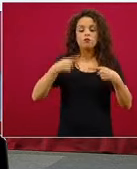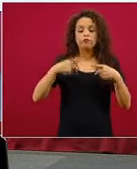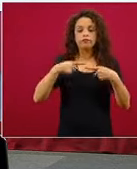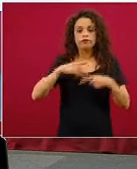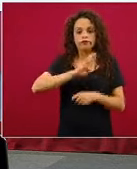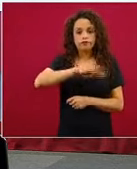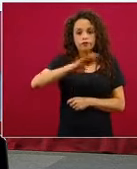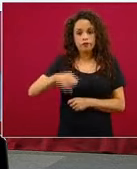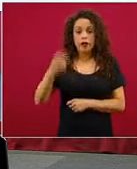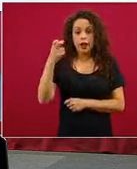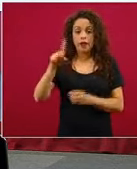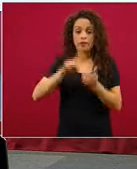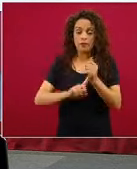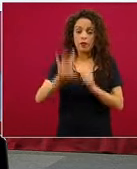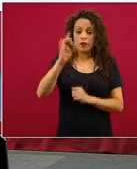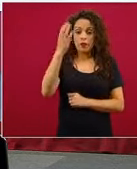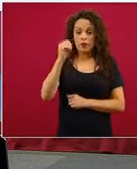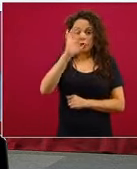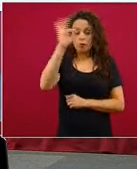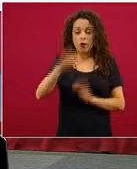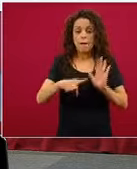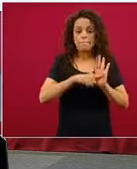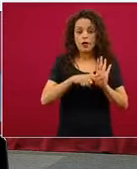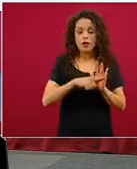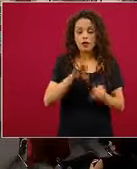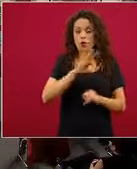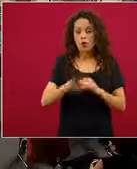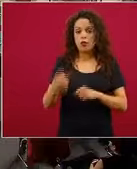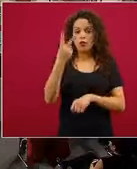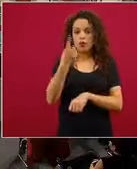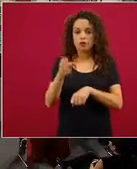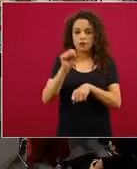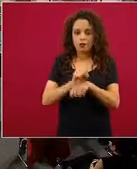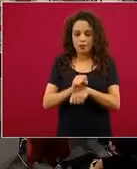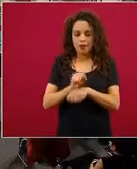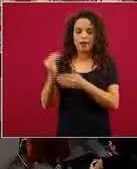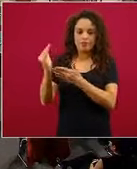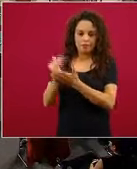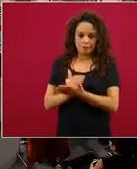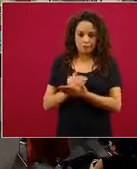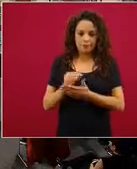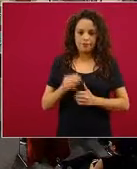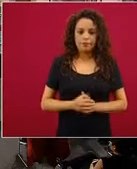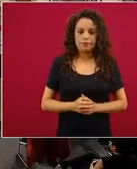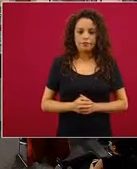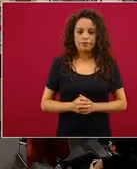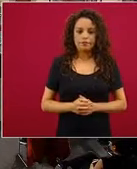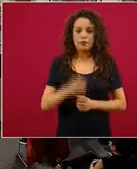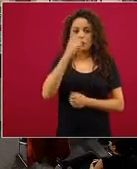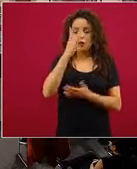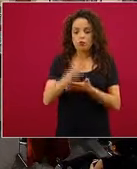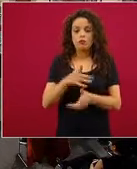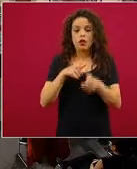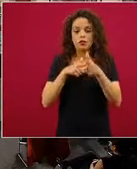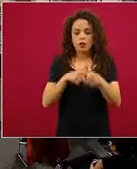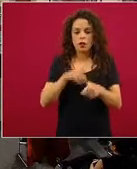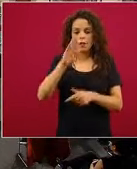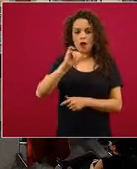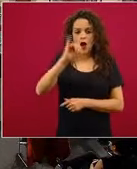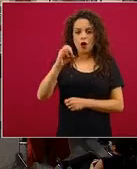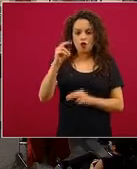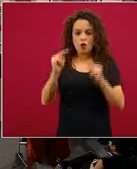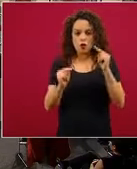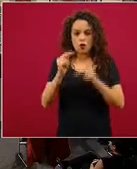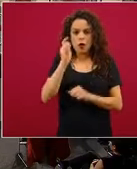menos 39% en las últimas 2 semanas. Un indicador que se mantiene también en un nivel bajo es el de los